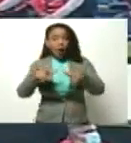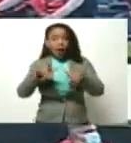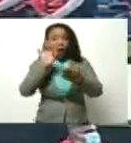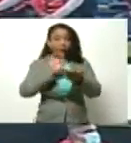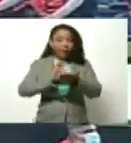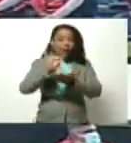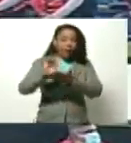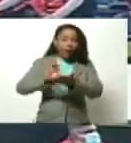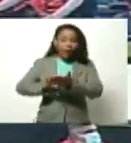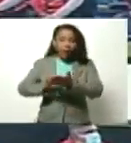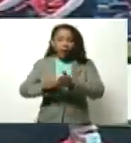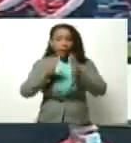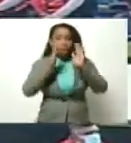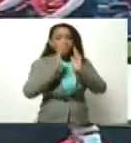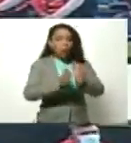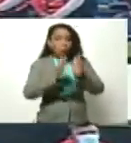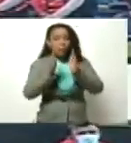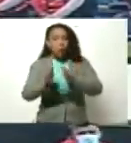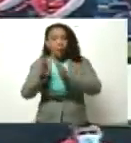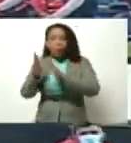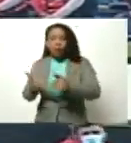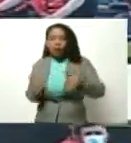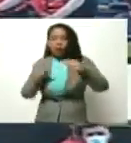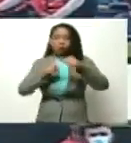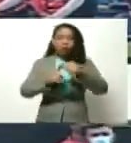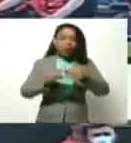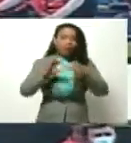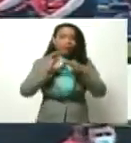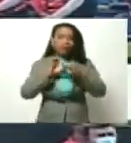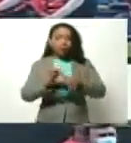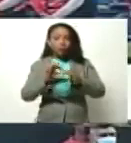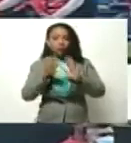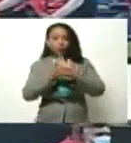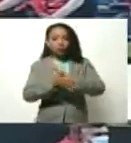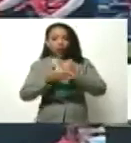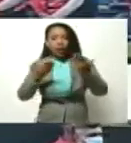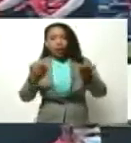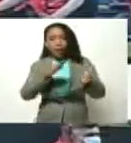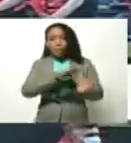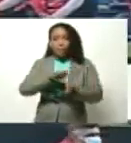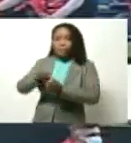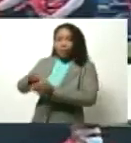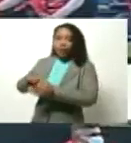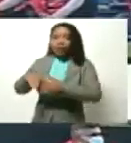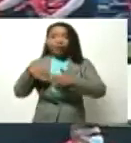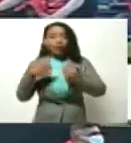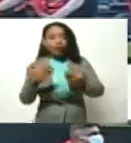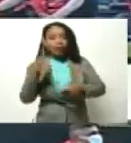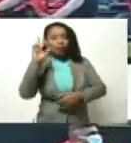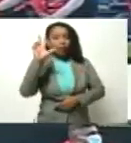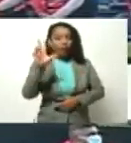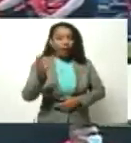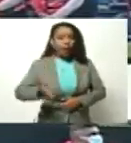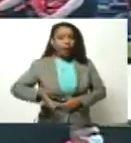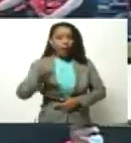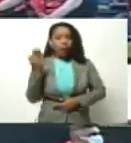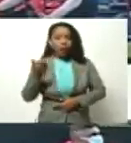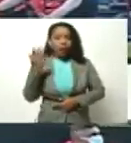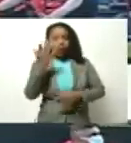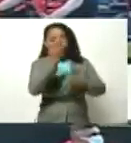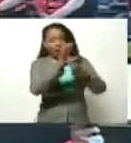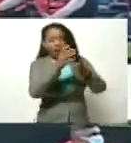de organizar de unir y de sumar aparte de las tres importantes una de las